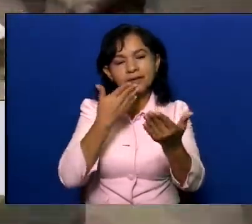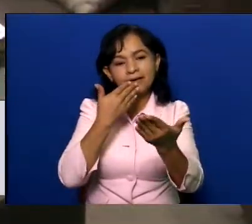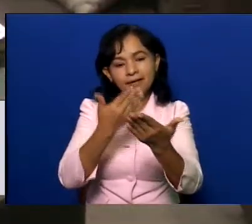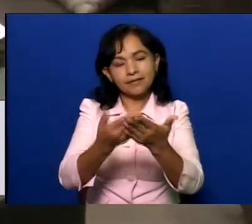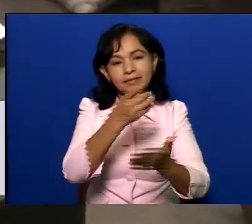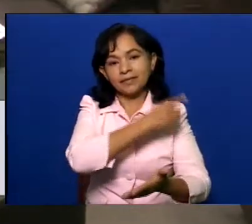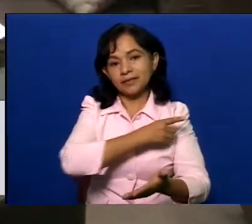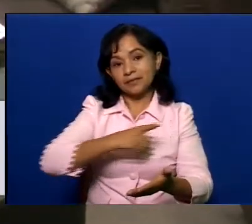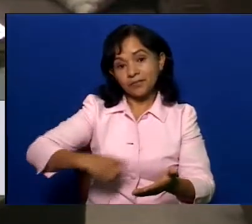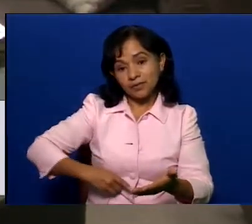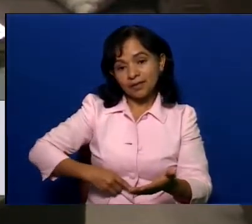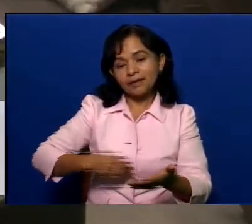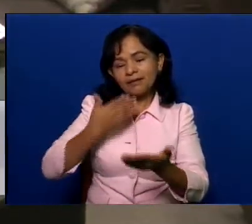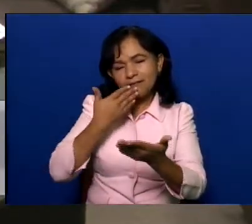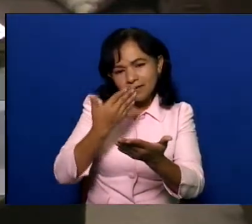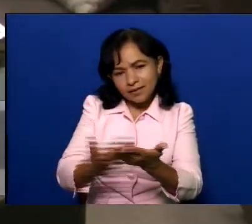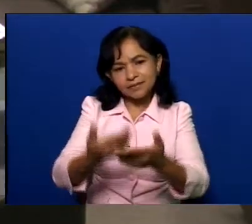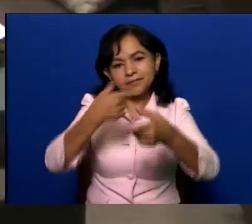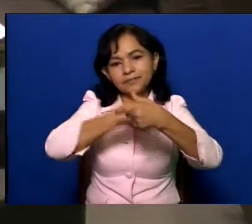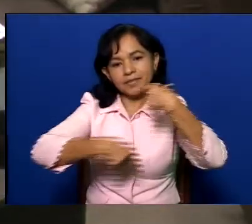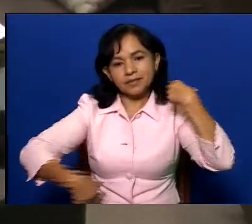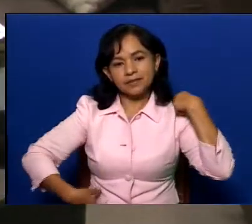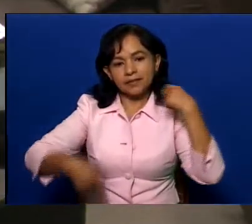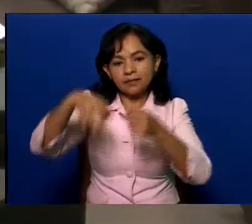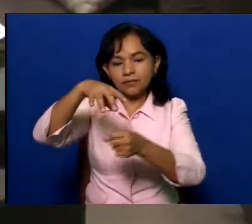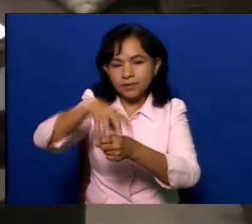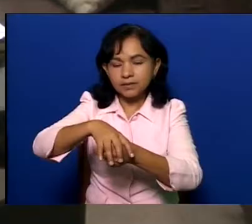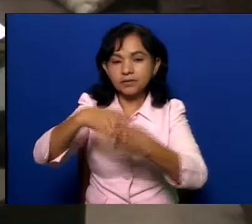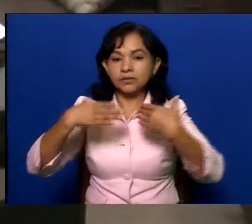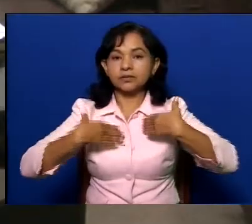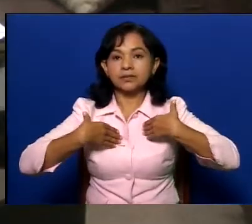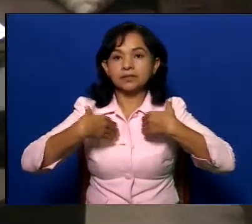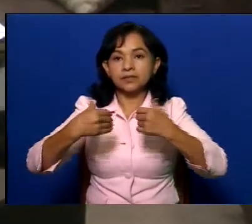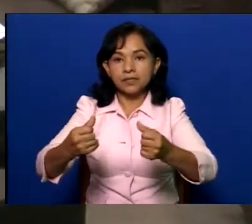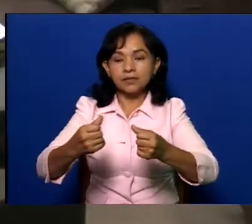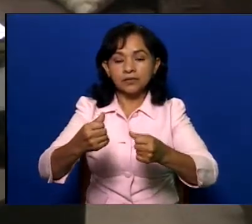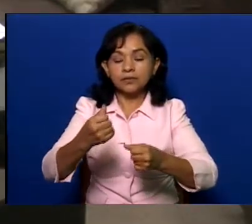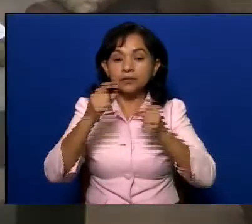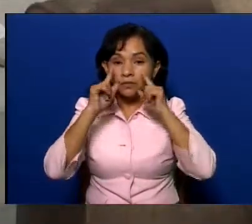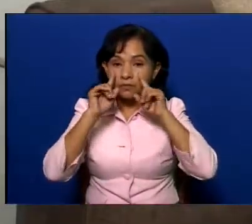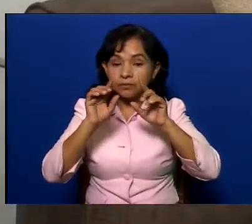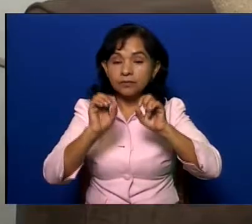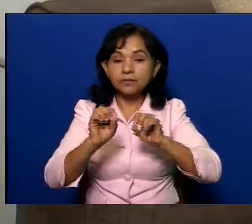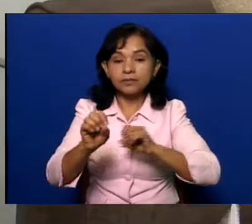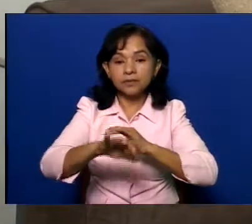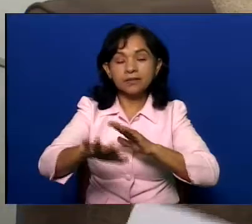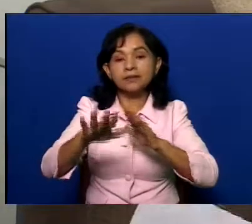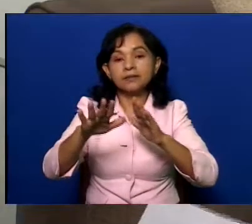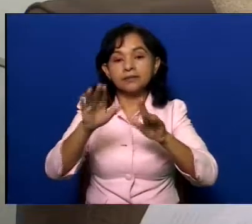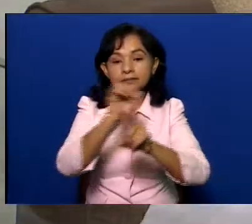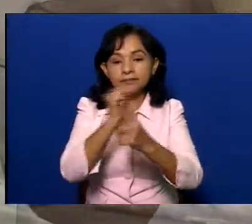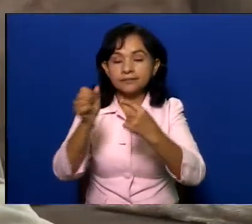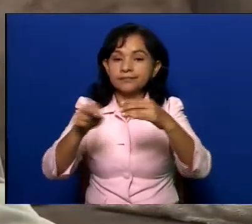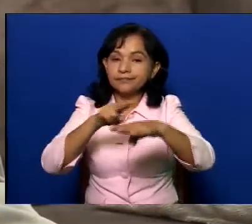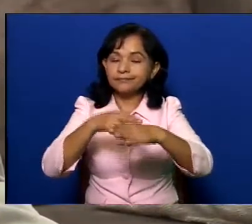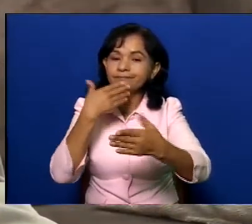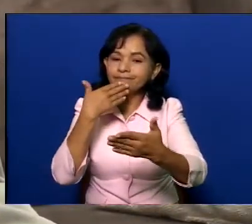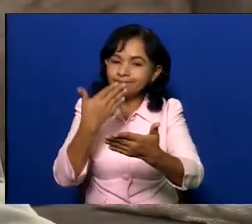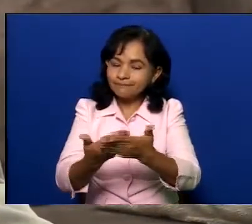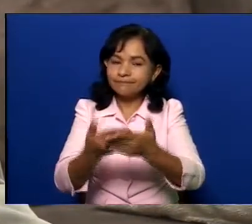pero comerse moderadamente. Hay que usar más, digamos, en la alimentación, todos esos